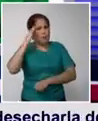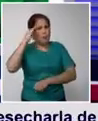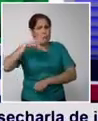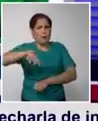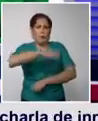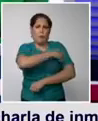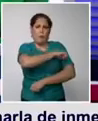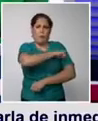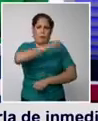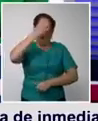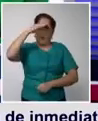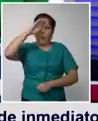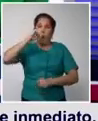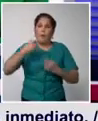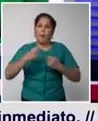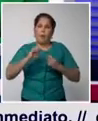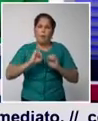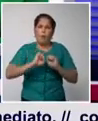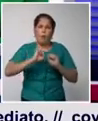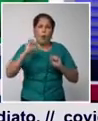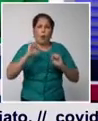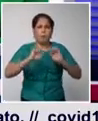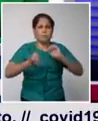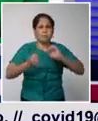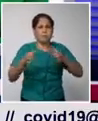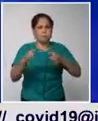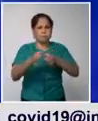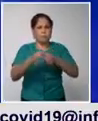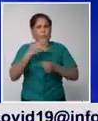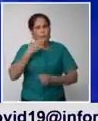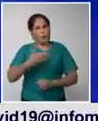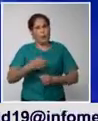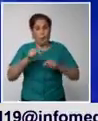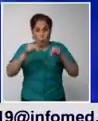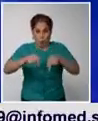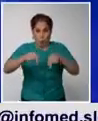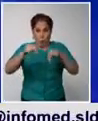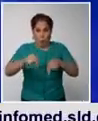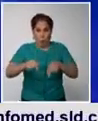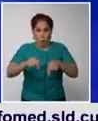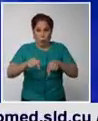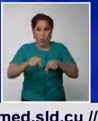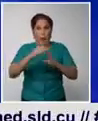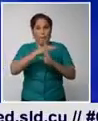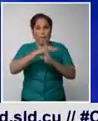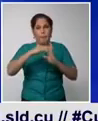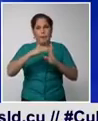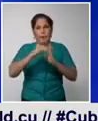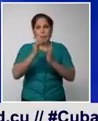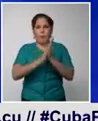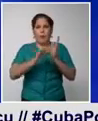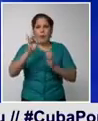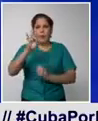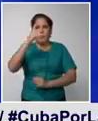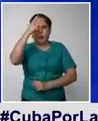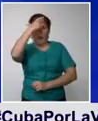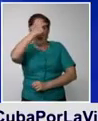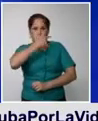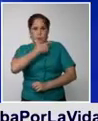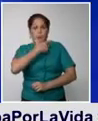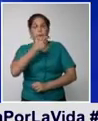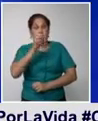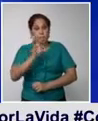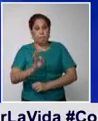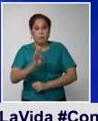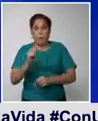indiscutiblemente lograr revertir esta situación epidemiológica. Y es que hoy, doctor, llegamos a mitad de mes, hoy es 15 de abril y hasta